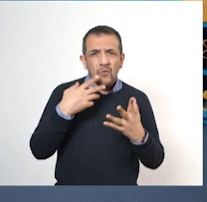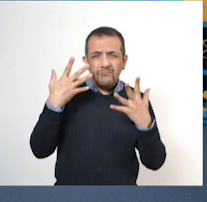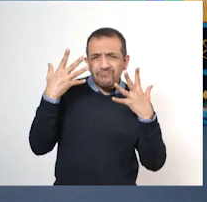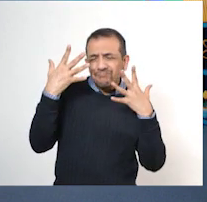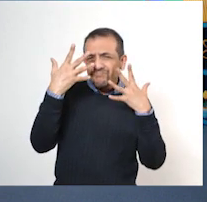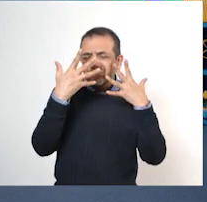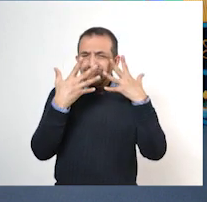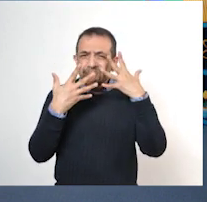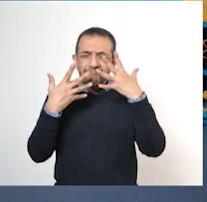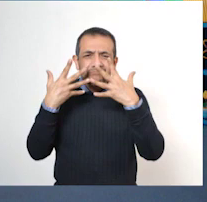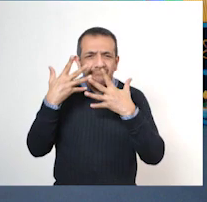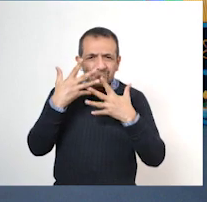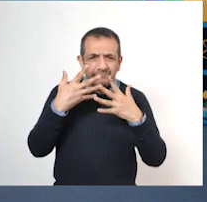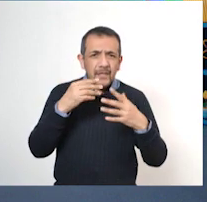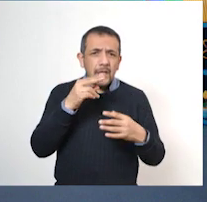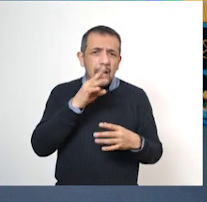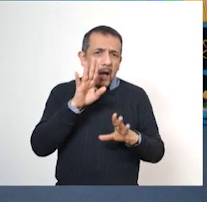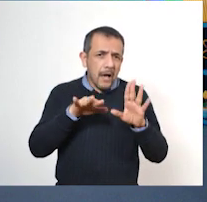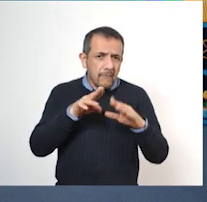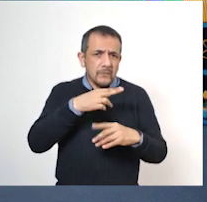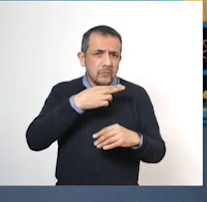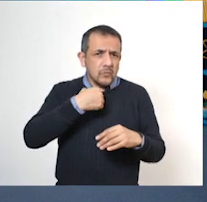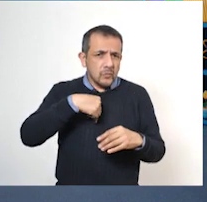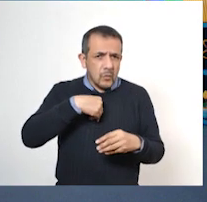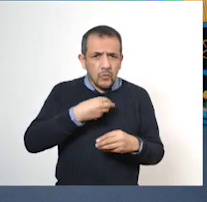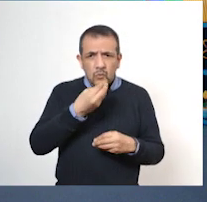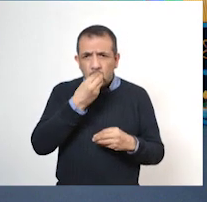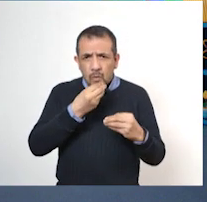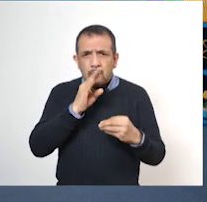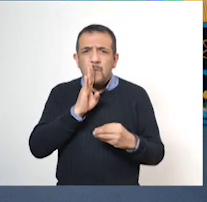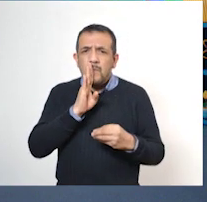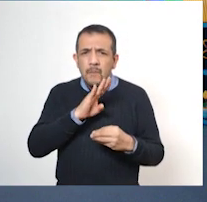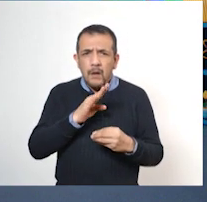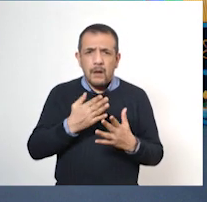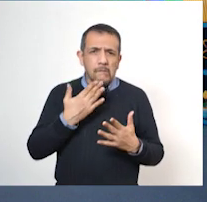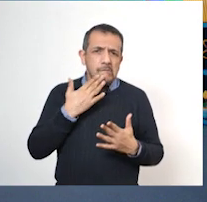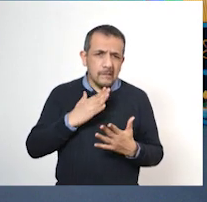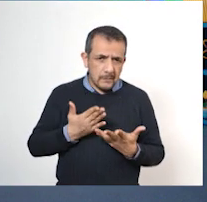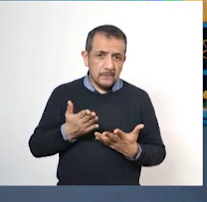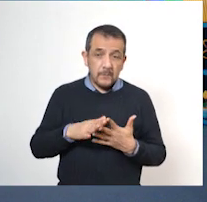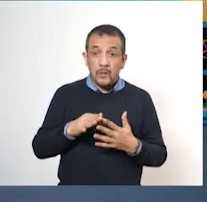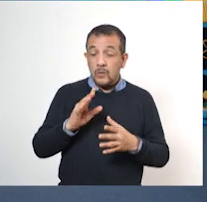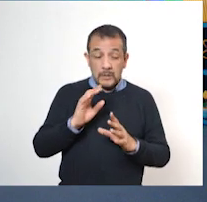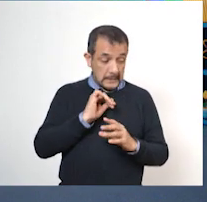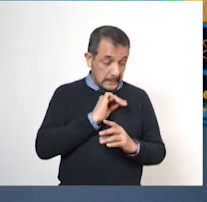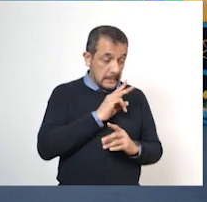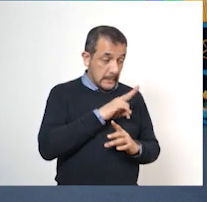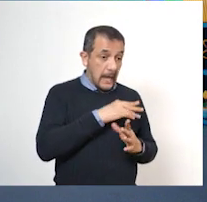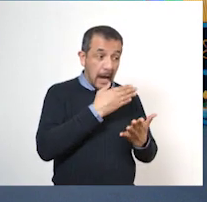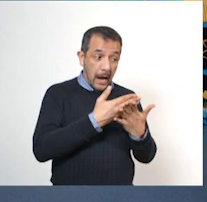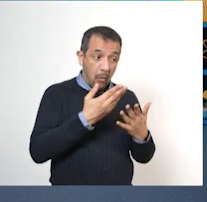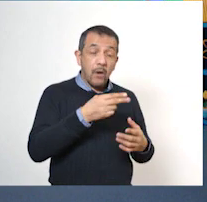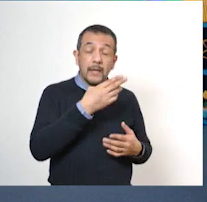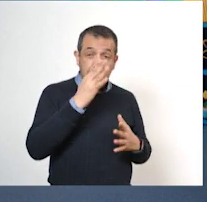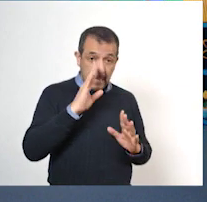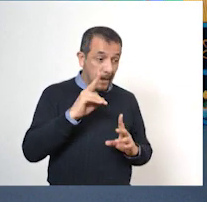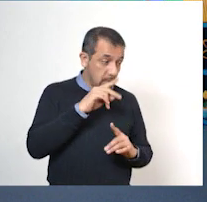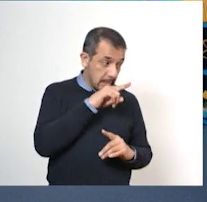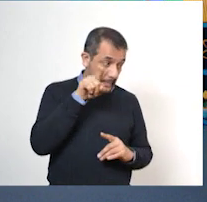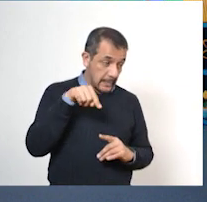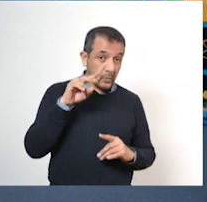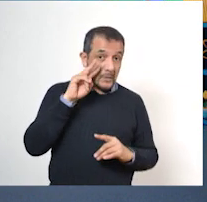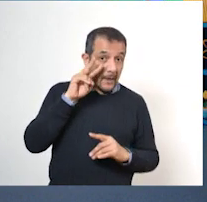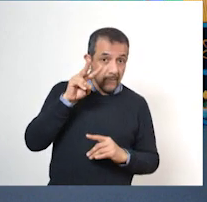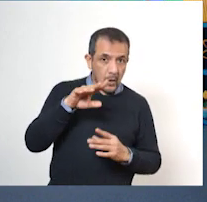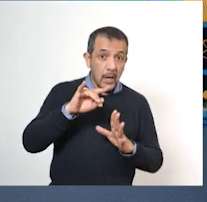profunda desorientación nutricional que nos llevaba a malos hábitos alimenticios. Así es, pero hoy seguramente ya